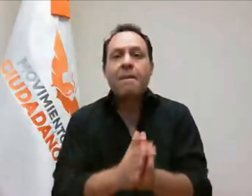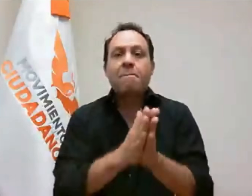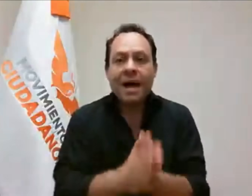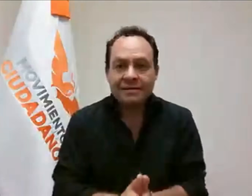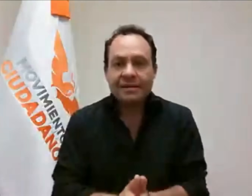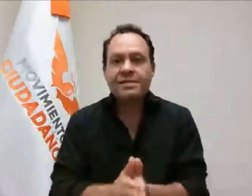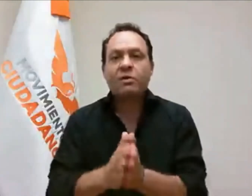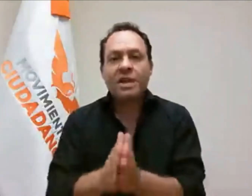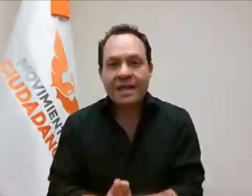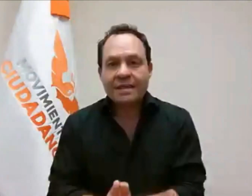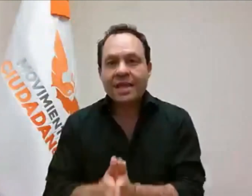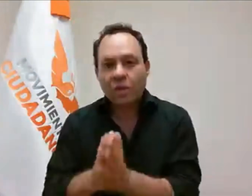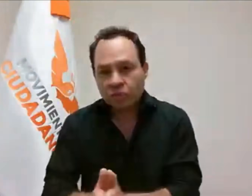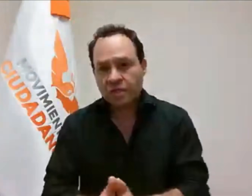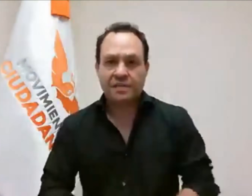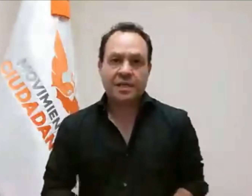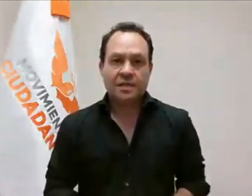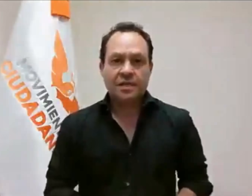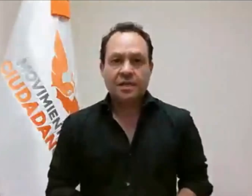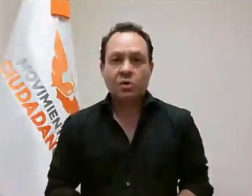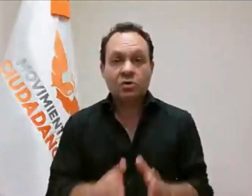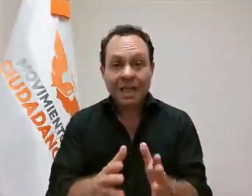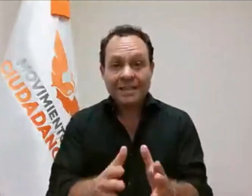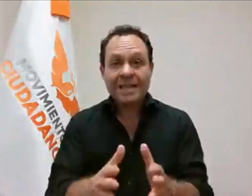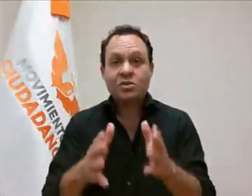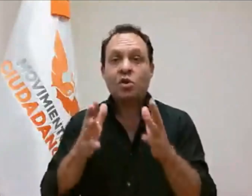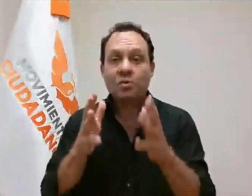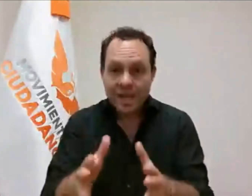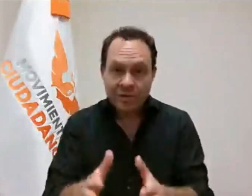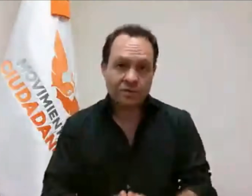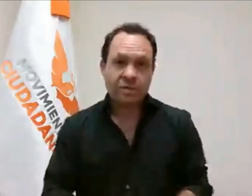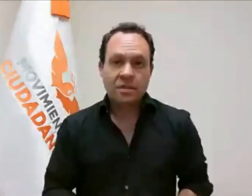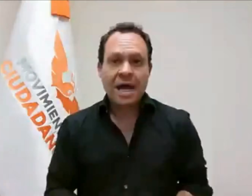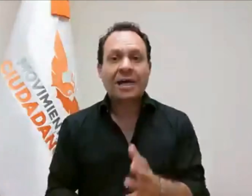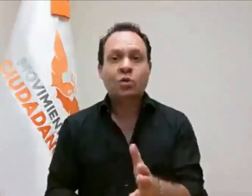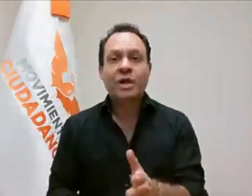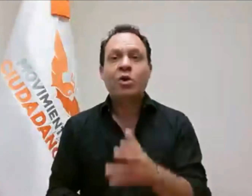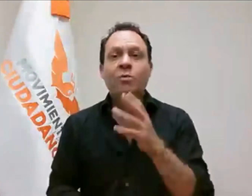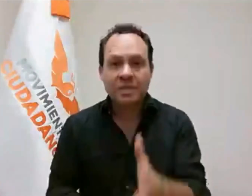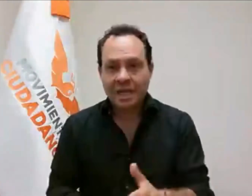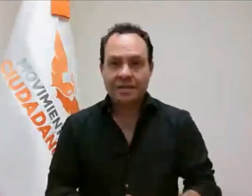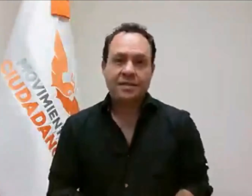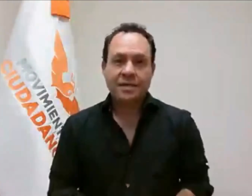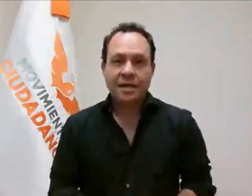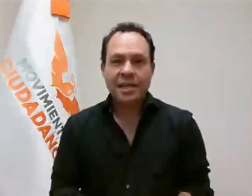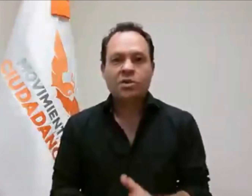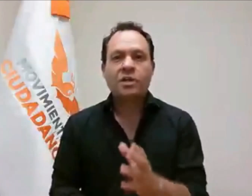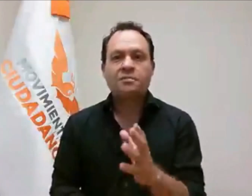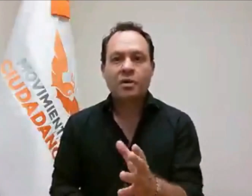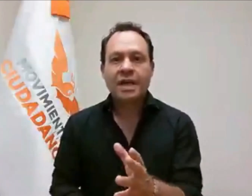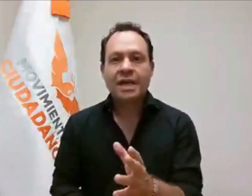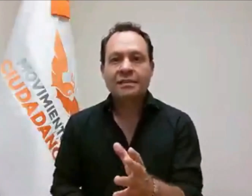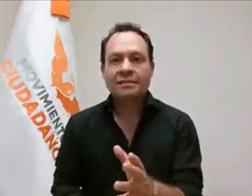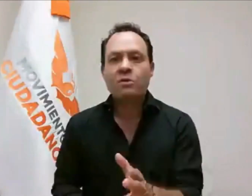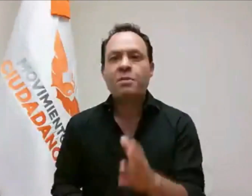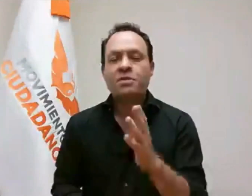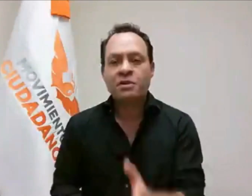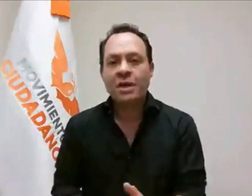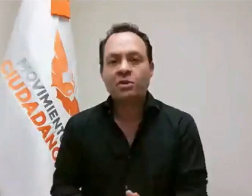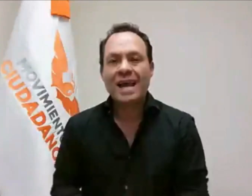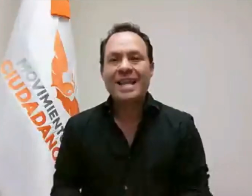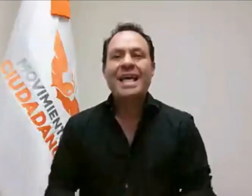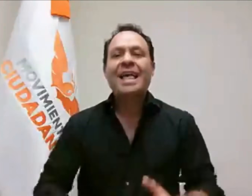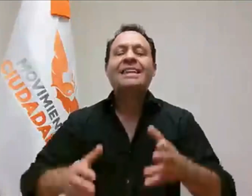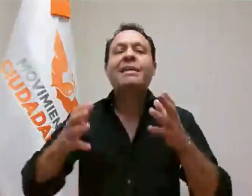paz seguridad y justicia ustedes ya son gobierno actúen como tal les corresponde garantizar un